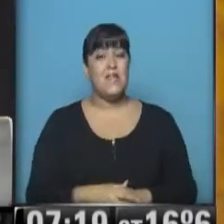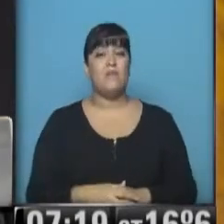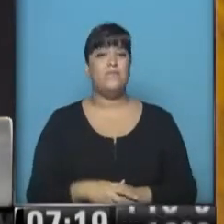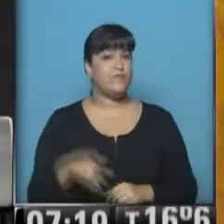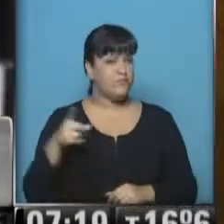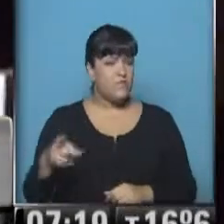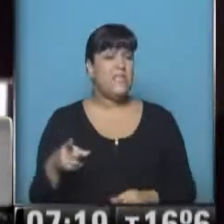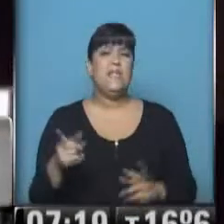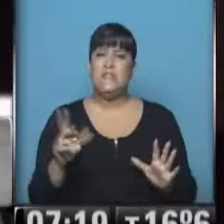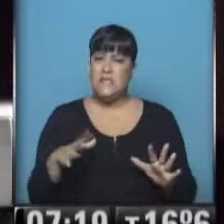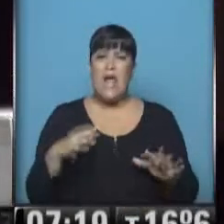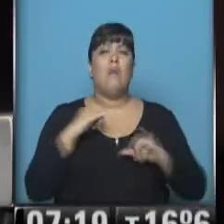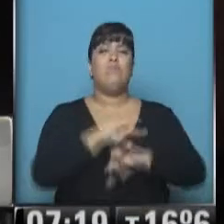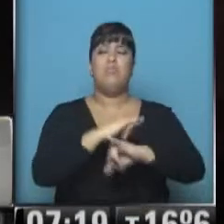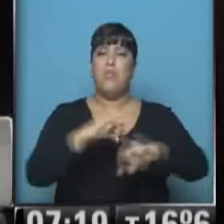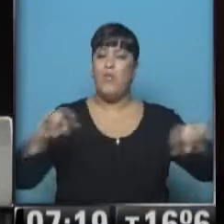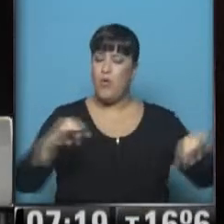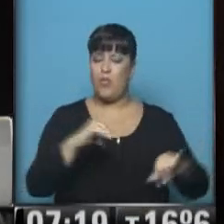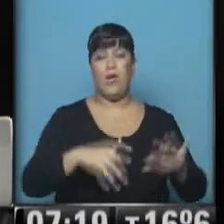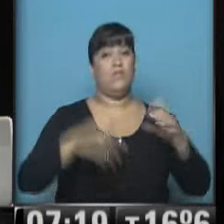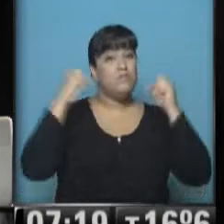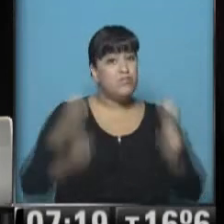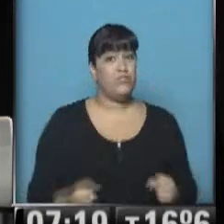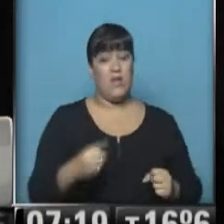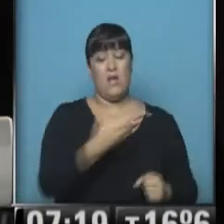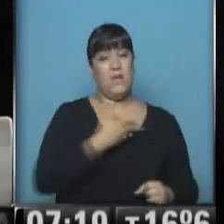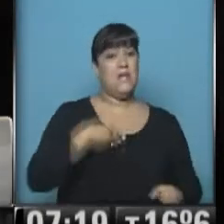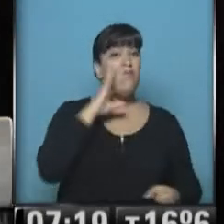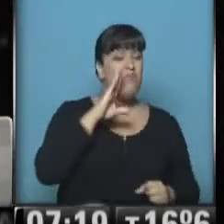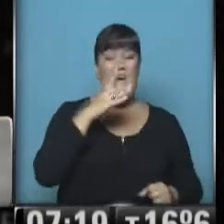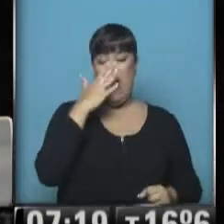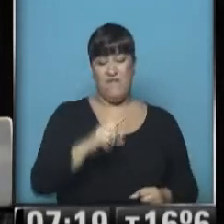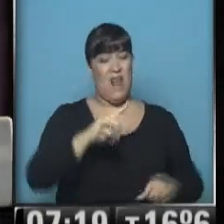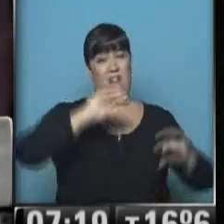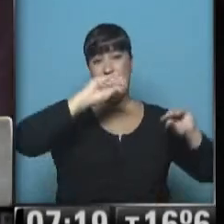de las cartas de campaña, la impuso, no ha funcionado,